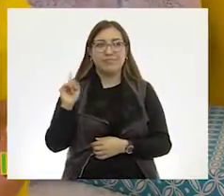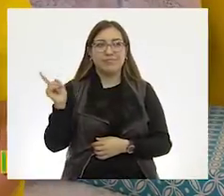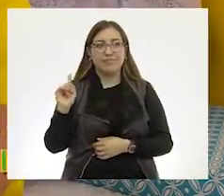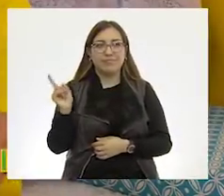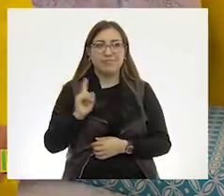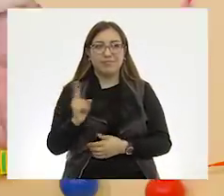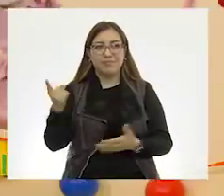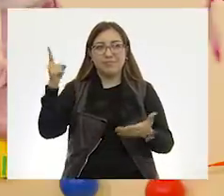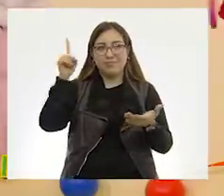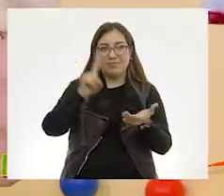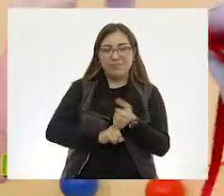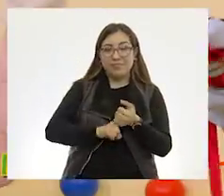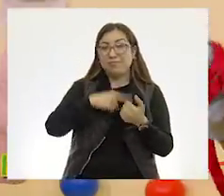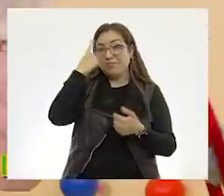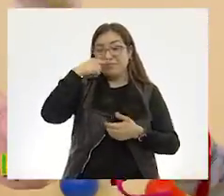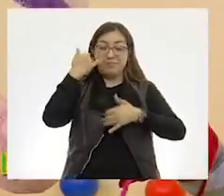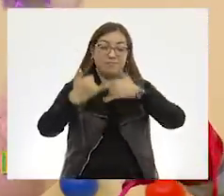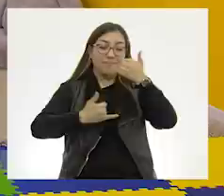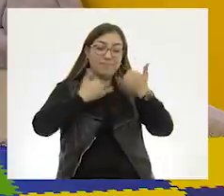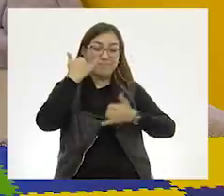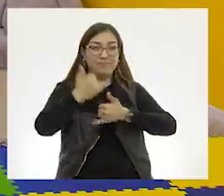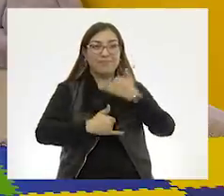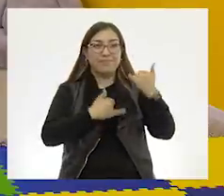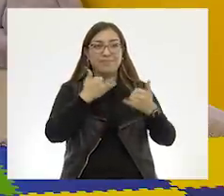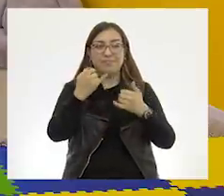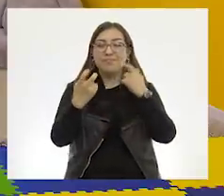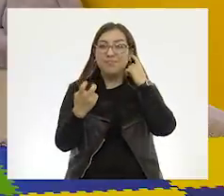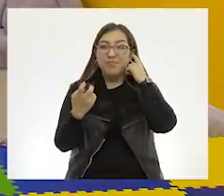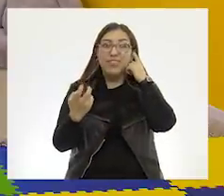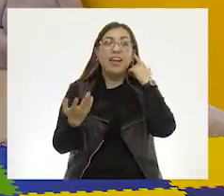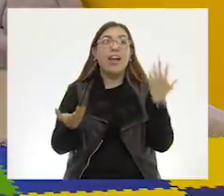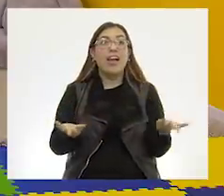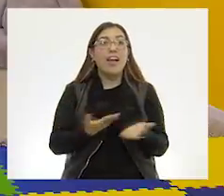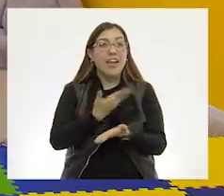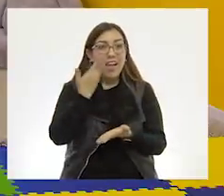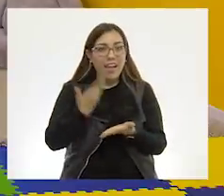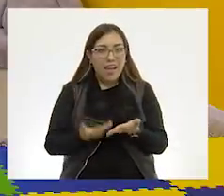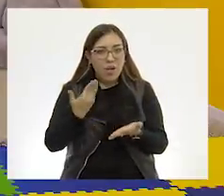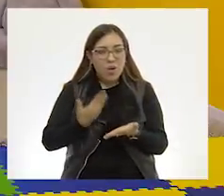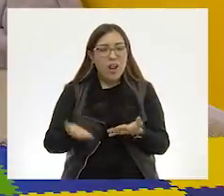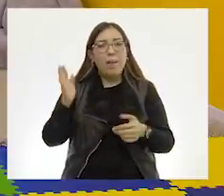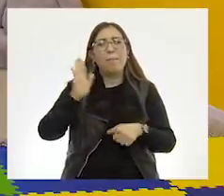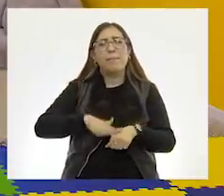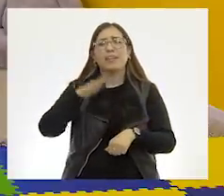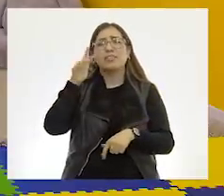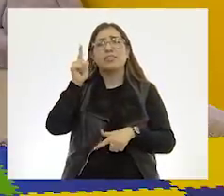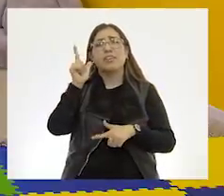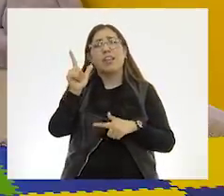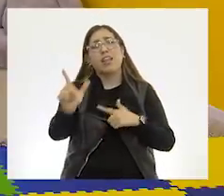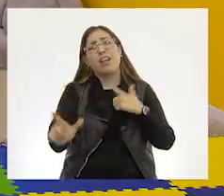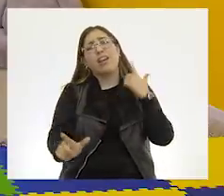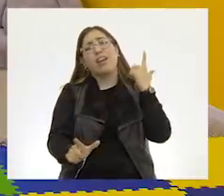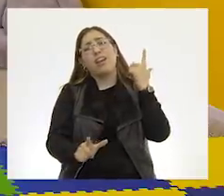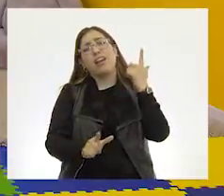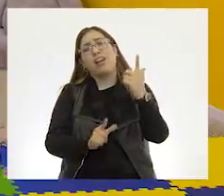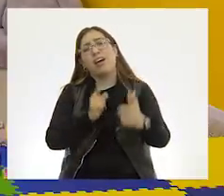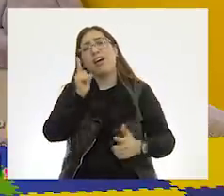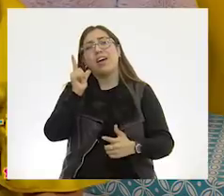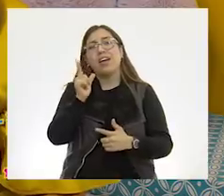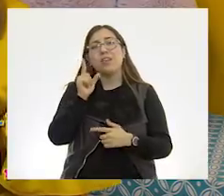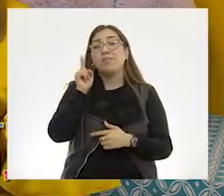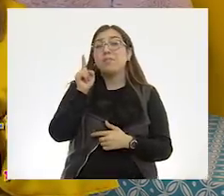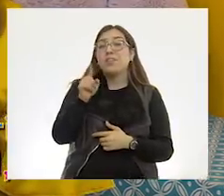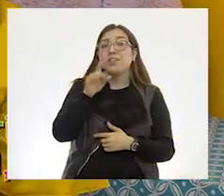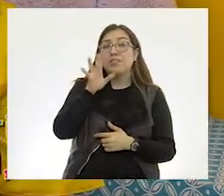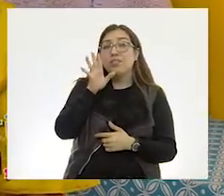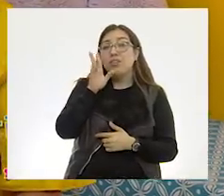pone, ya se lo quita para jugar con él. Y ahora más lento. La